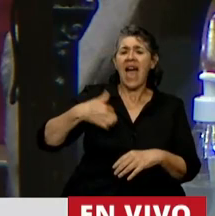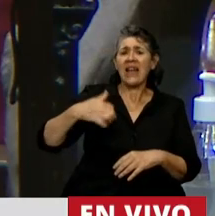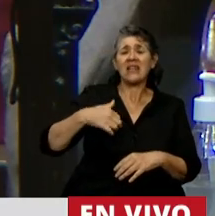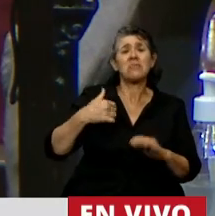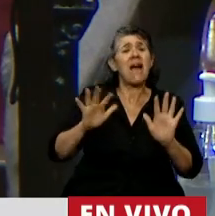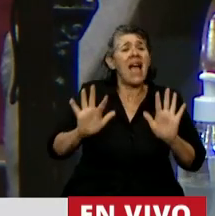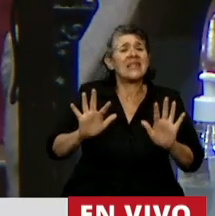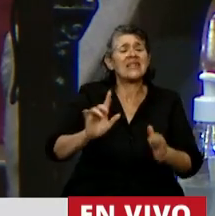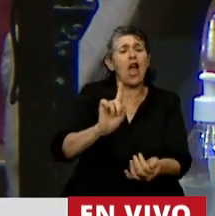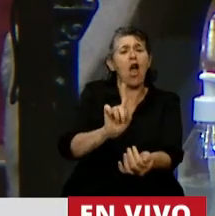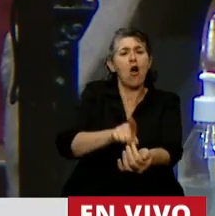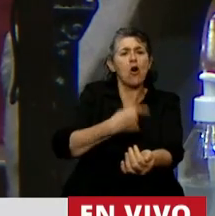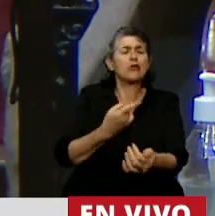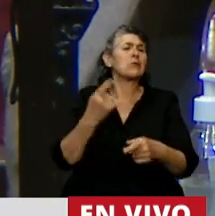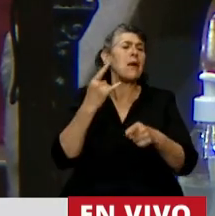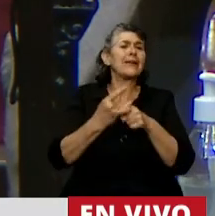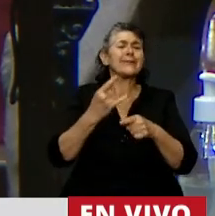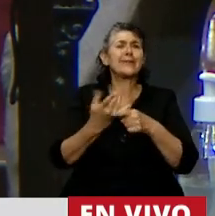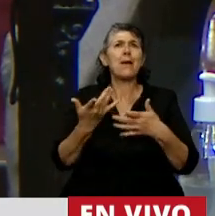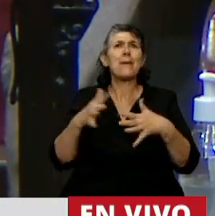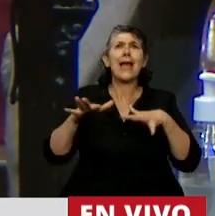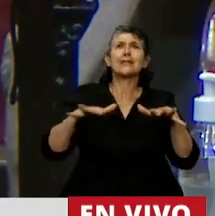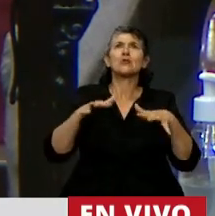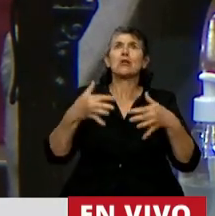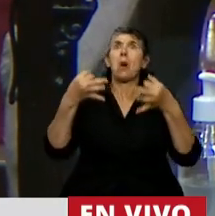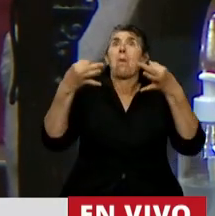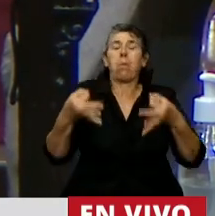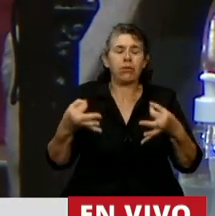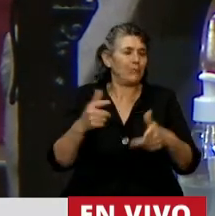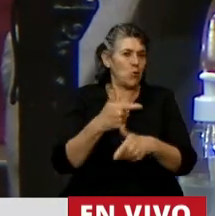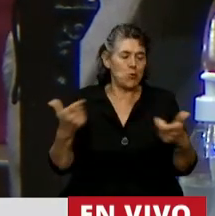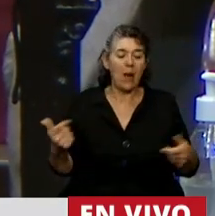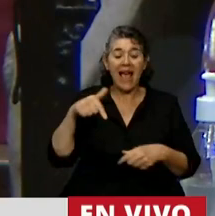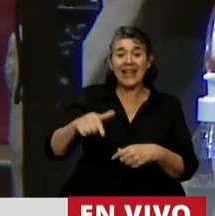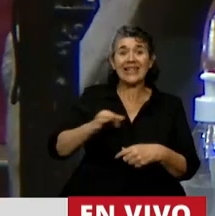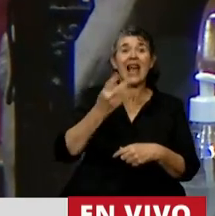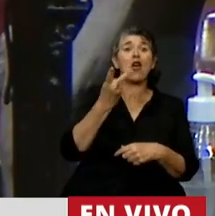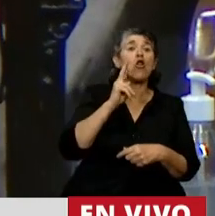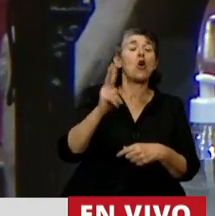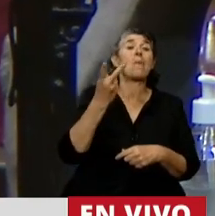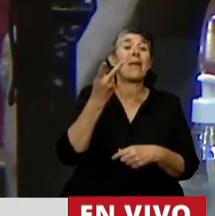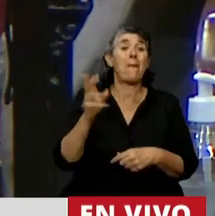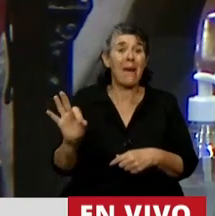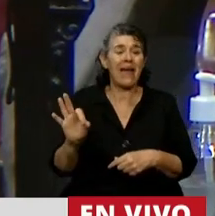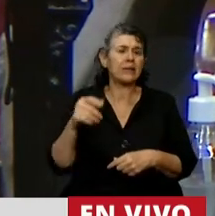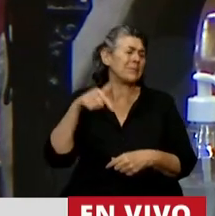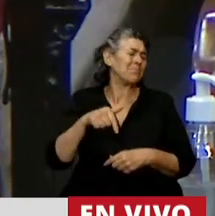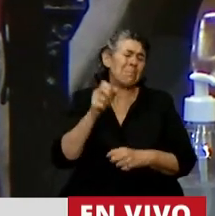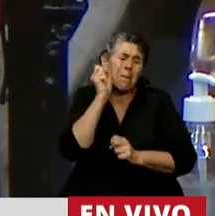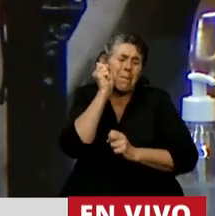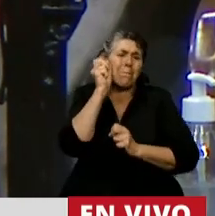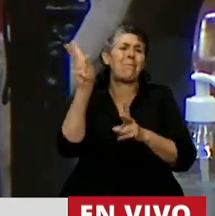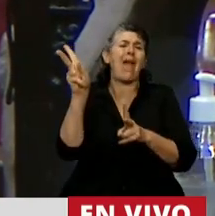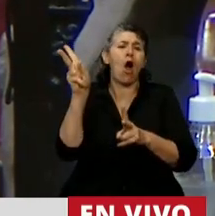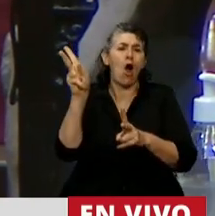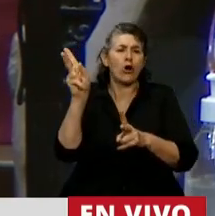vivir en inestabilidad y sin duda este 2020 ha sido el peor, el que se ha